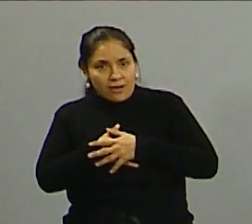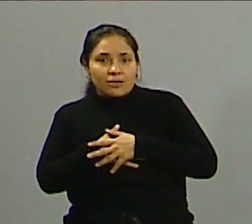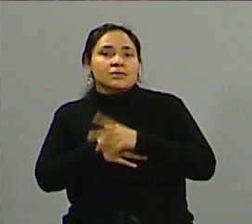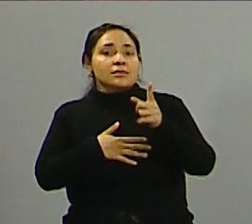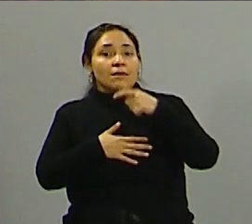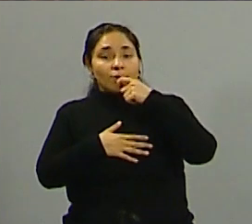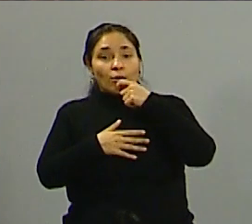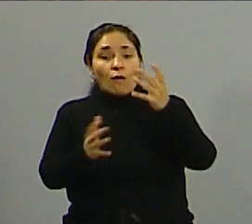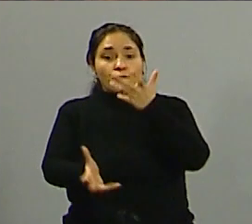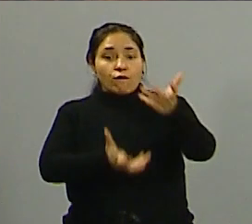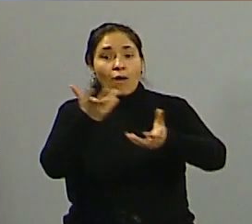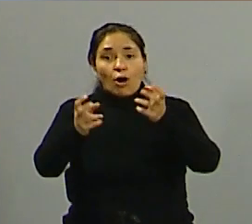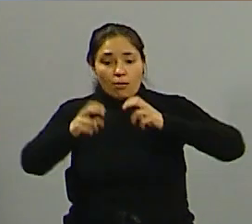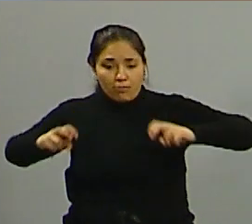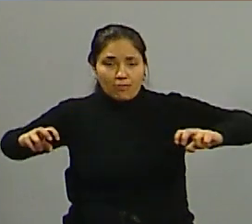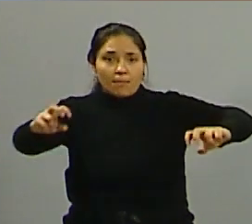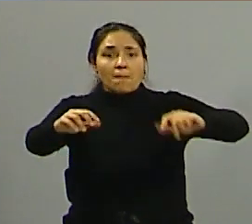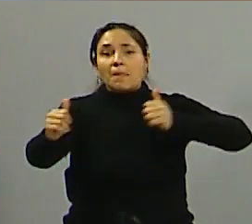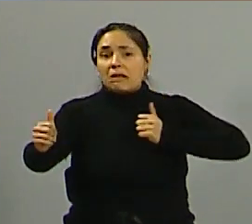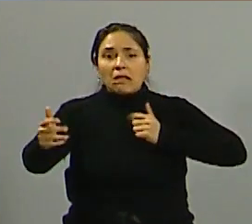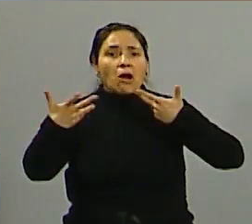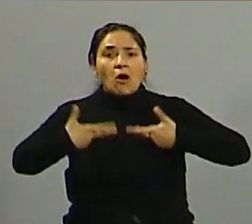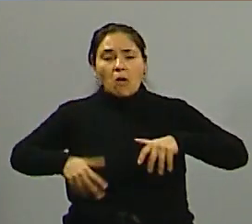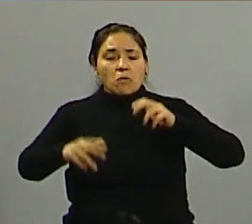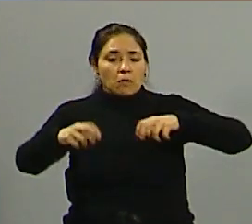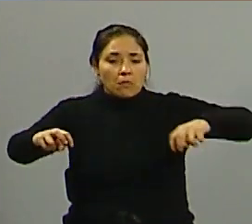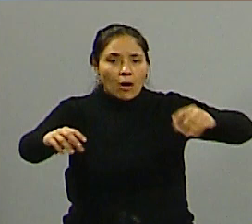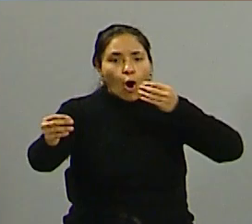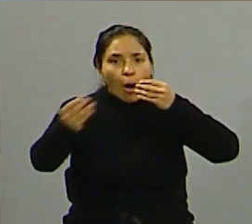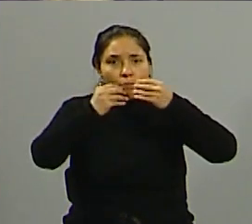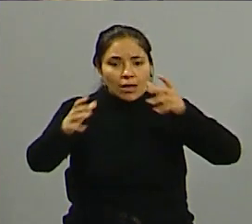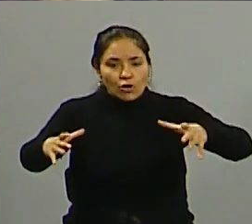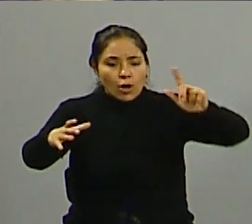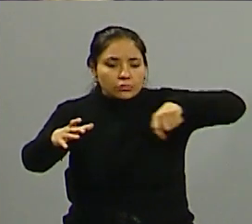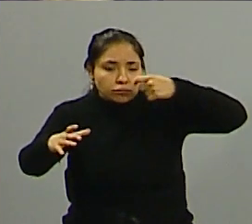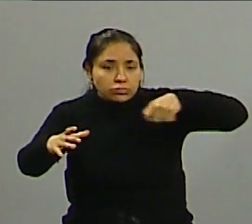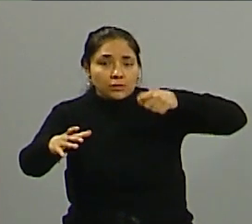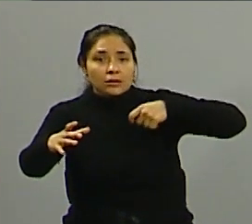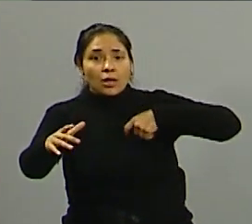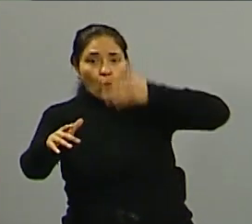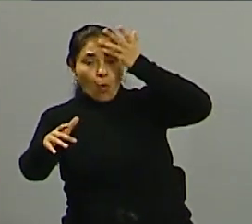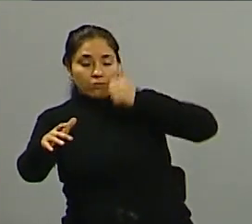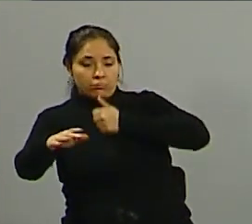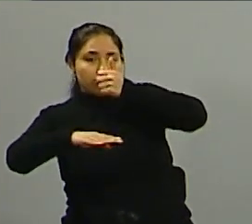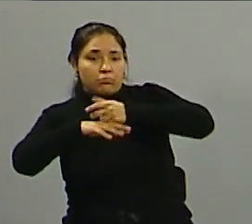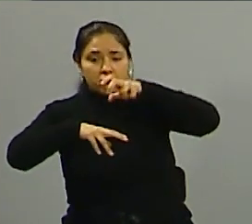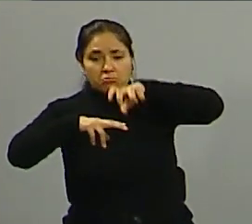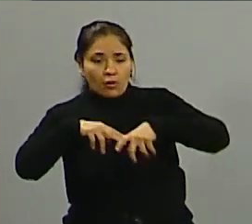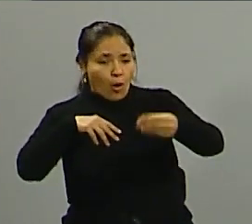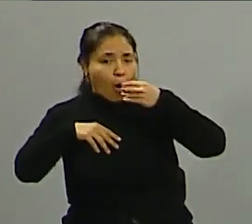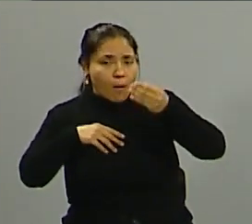olla o el mismo fogón donde estaba comiendo la tropa, ¿no? Hay una anécdota bastante conocida, que sabemos que